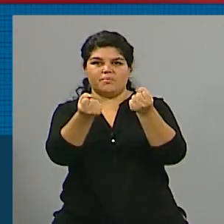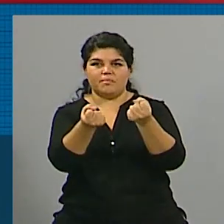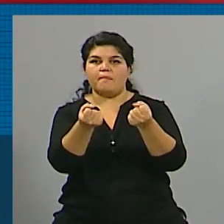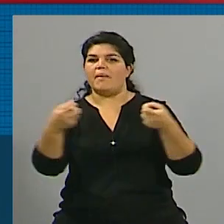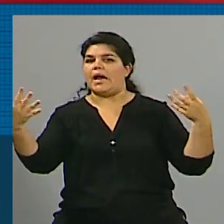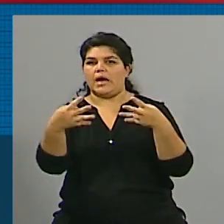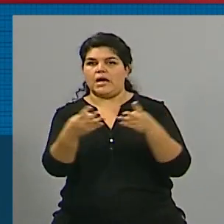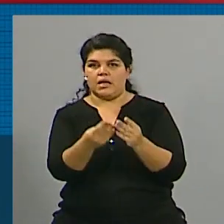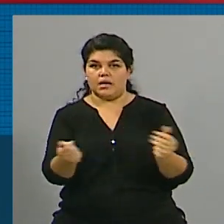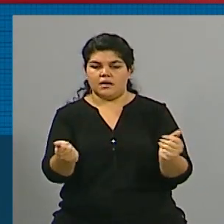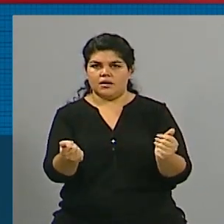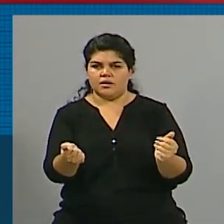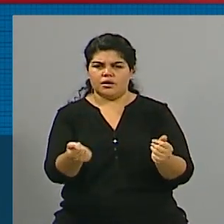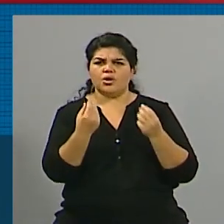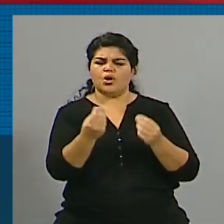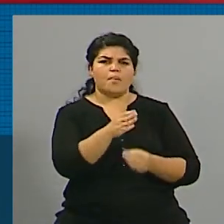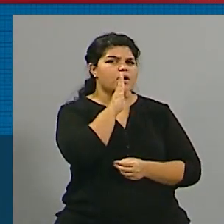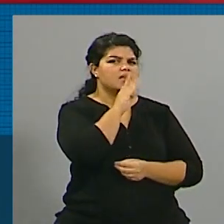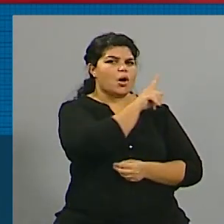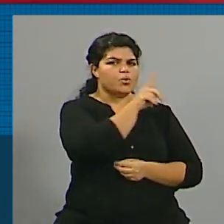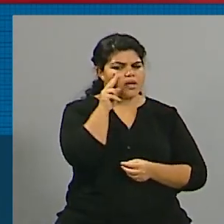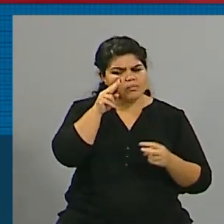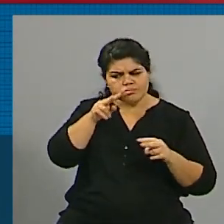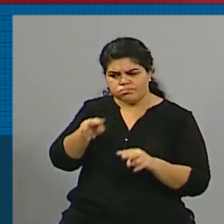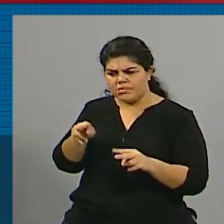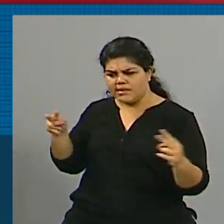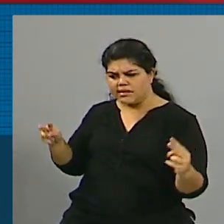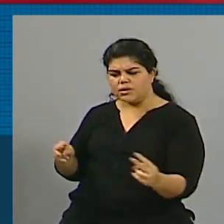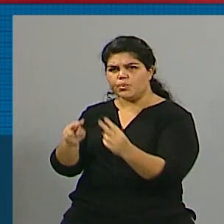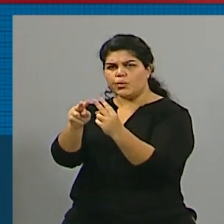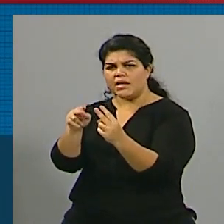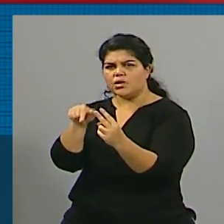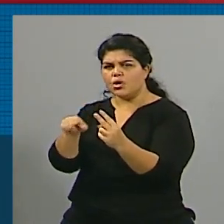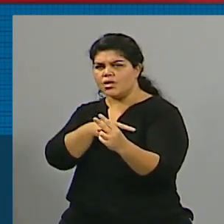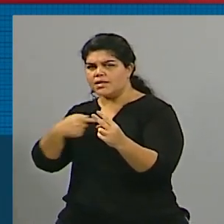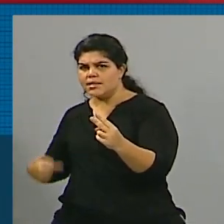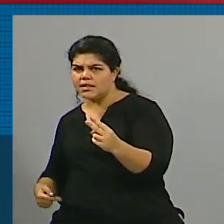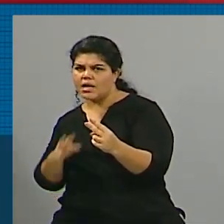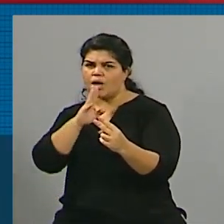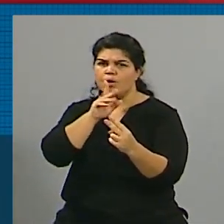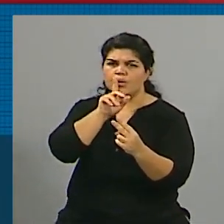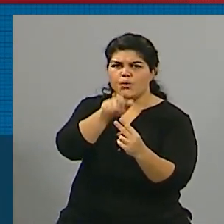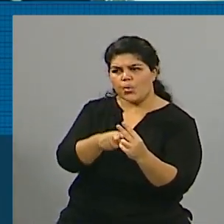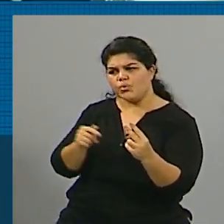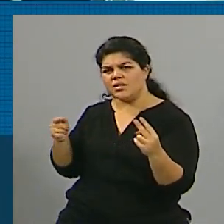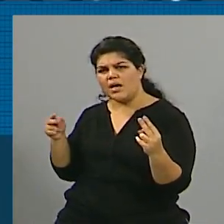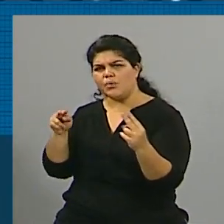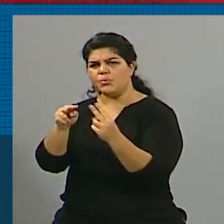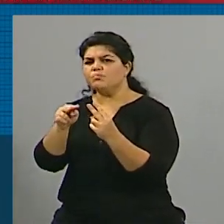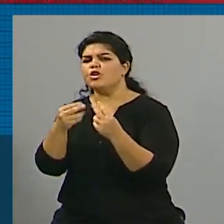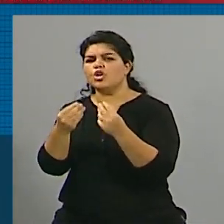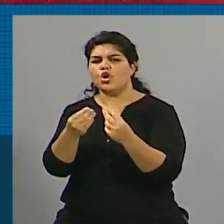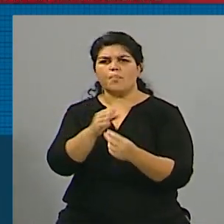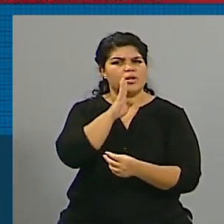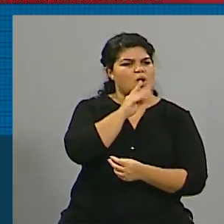mirada que tiene Estados Unidos de esa intervención o participación, si se quiere, de China en el conflicto con estas posturas?